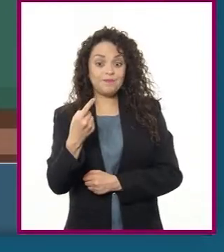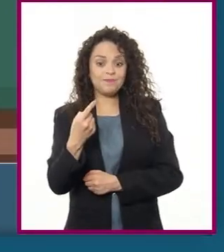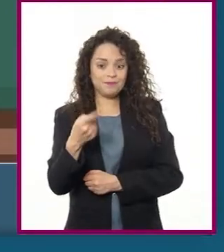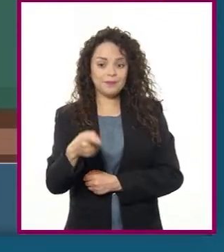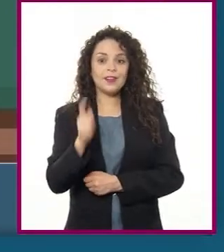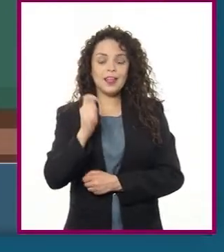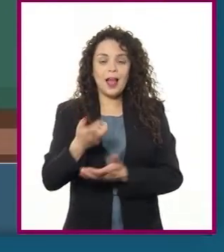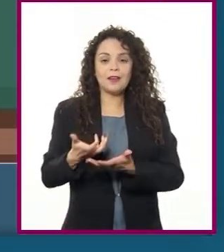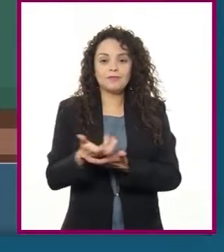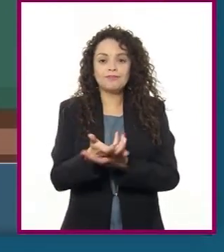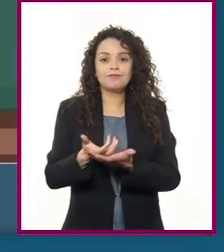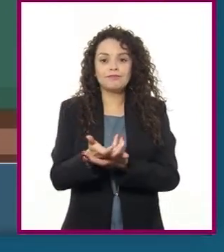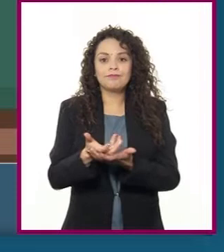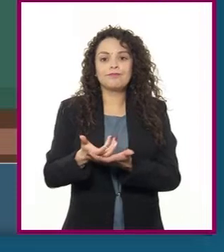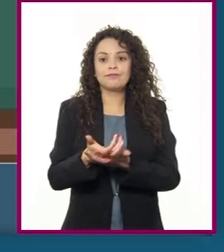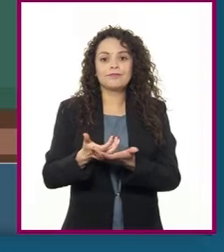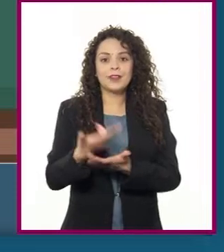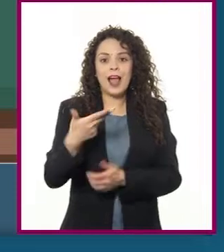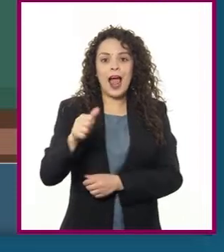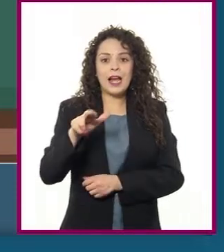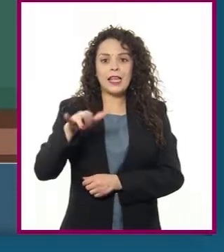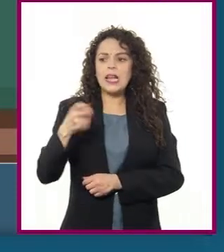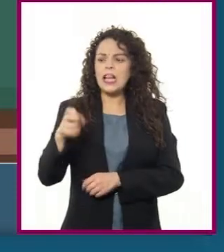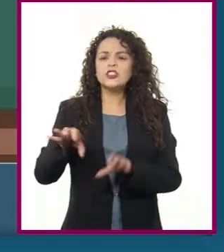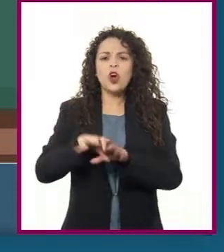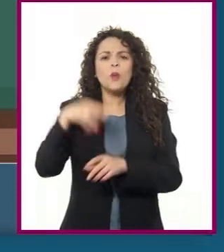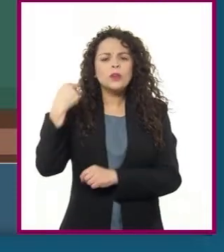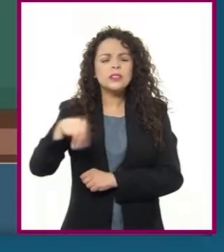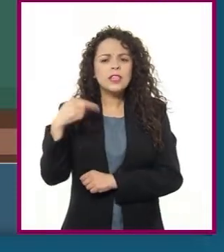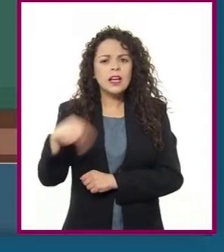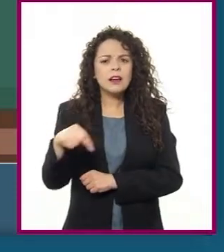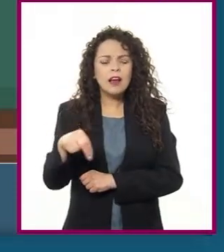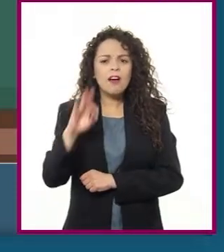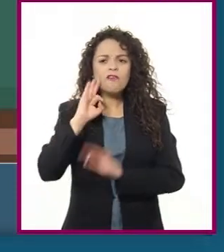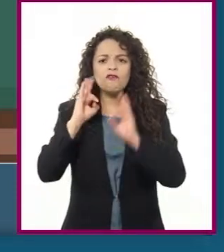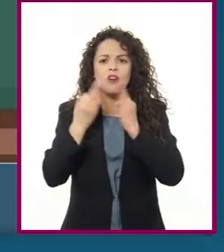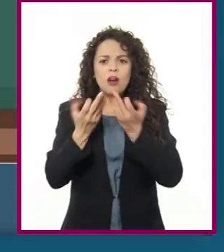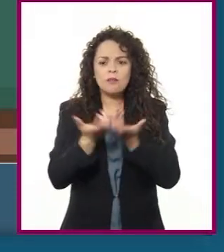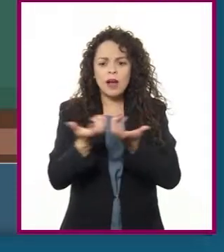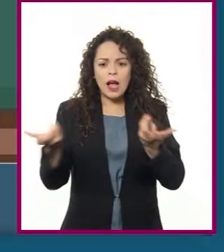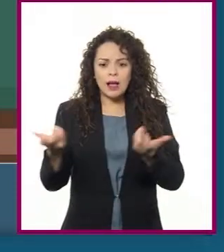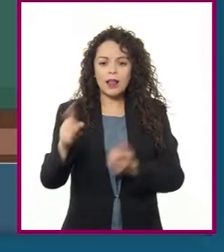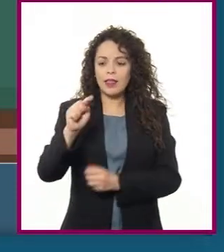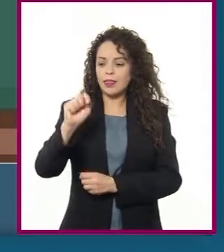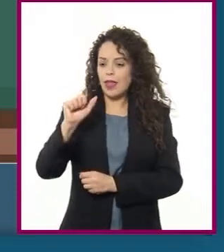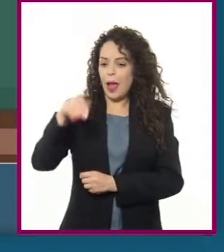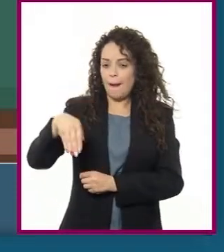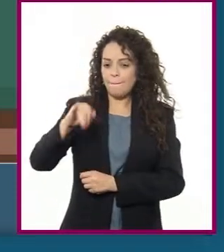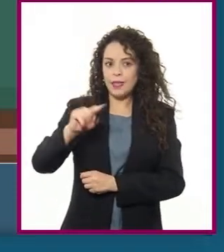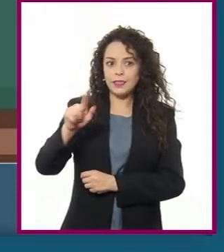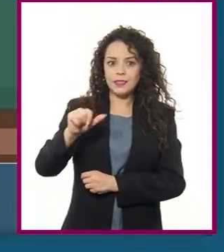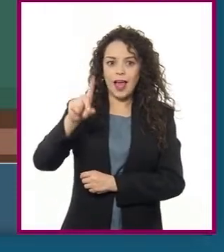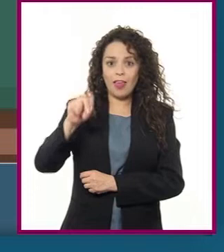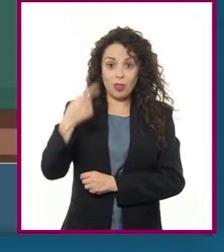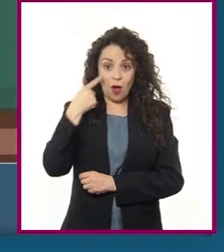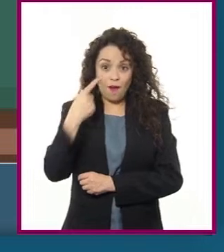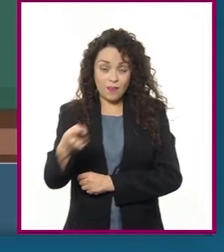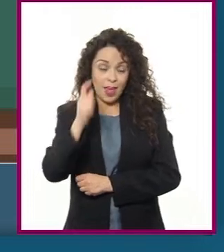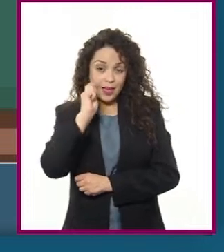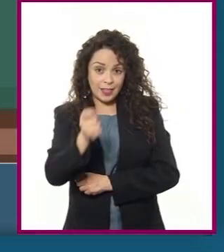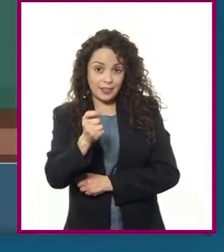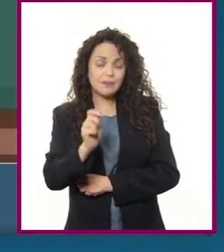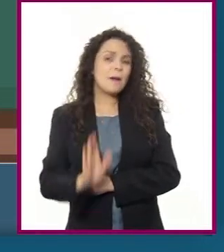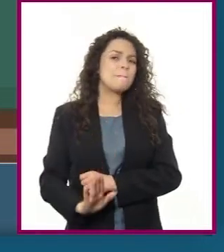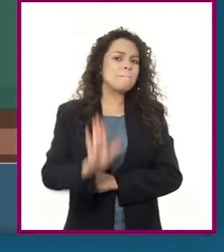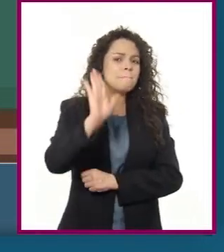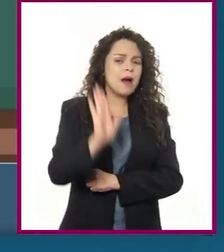harina. ¿Cómo se llama este método de separación? Seguramente eligieron el tamizado. Veamos qué dice la ficha descriptiva. Es muy